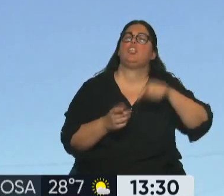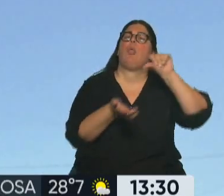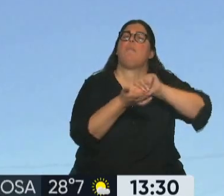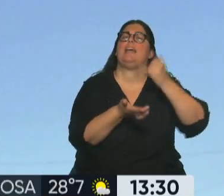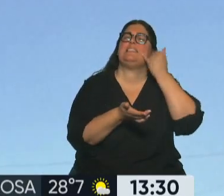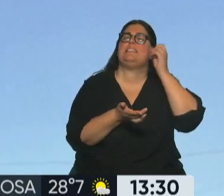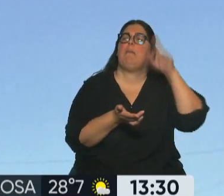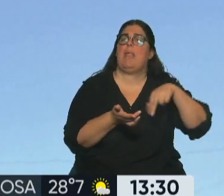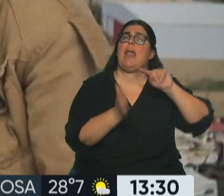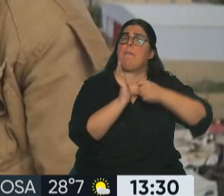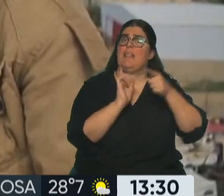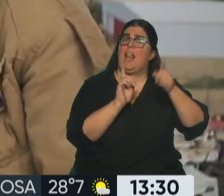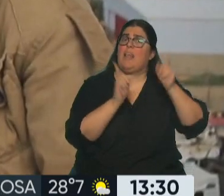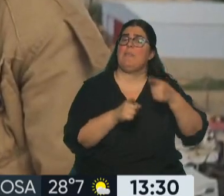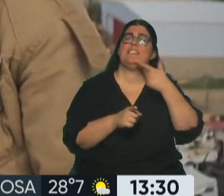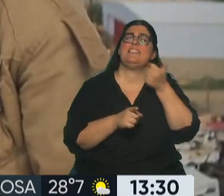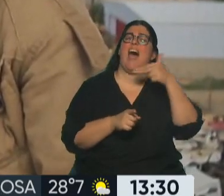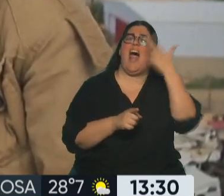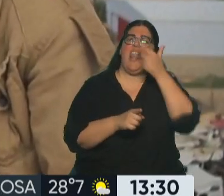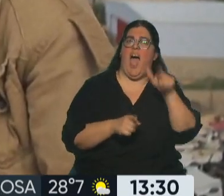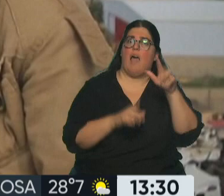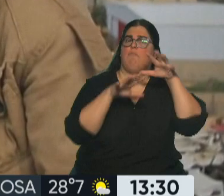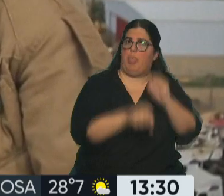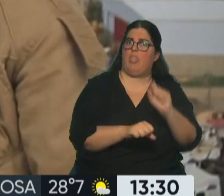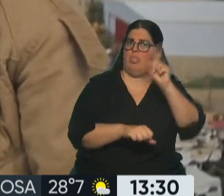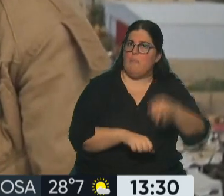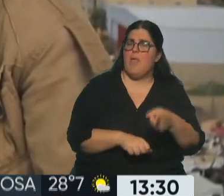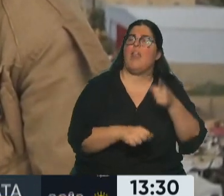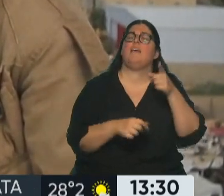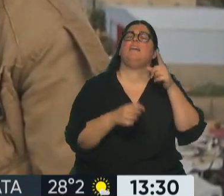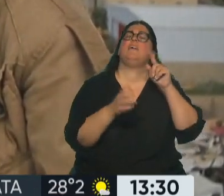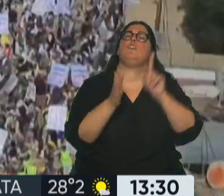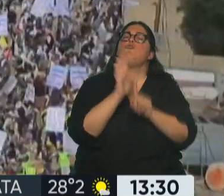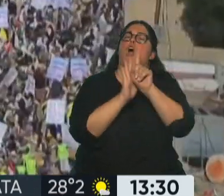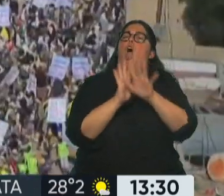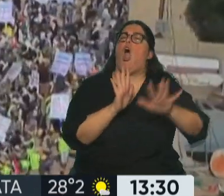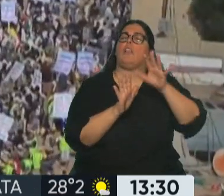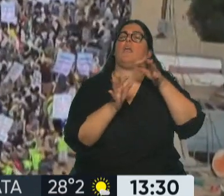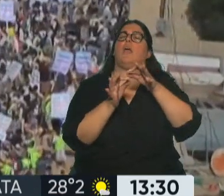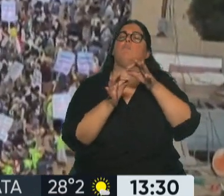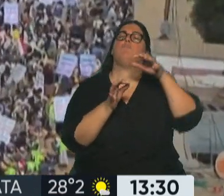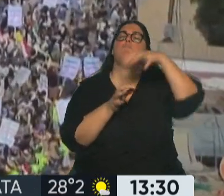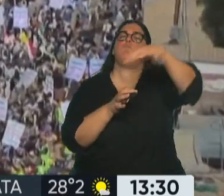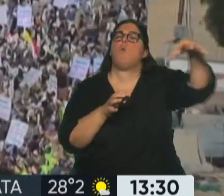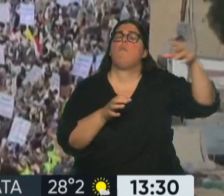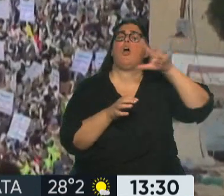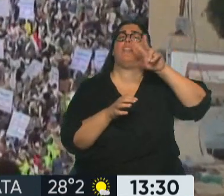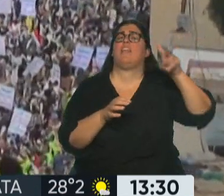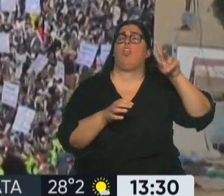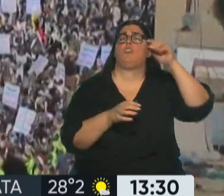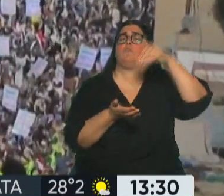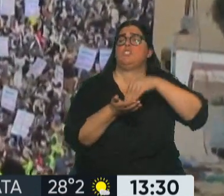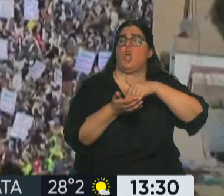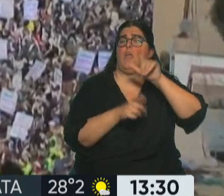incluyendo la capital saná y la mayor parte de los centros poblados del Norte donde vive la mitad de sus 32 millones de